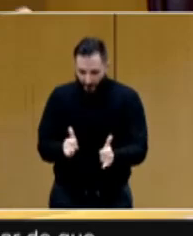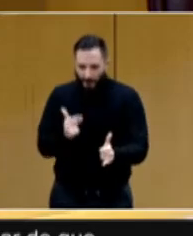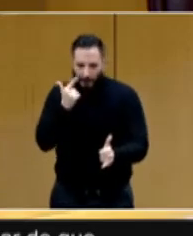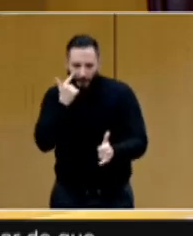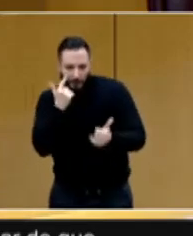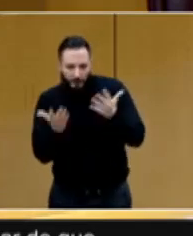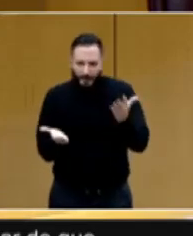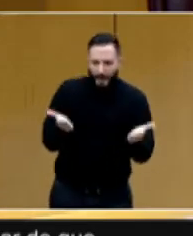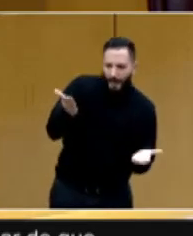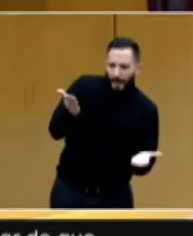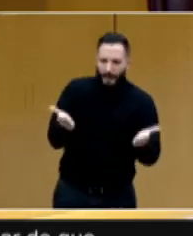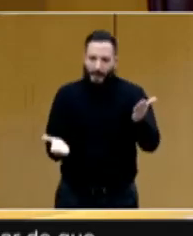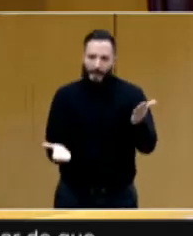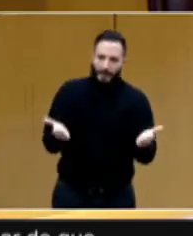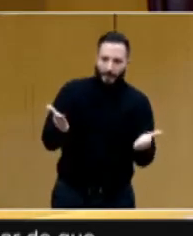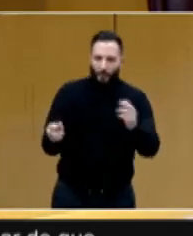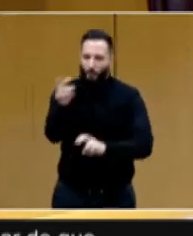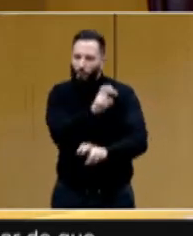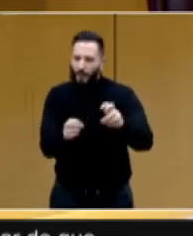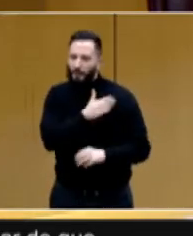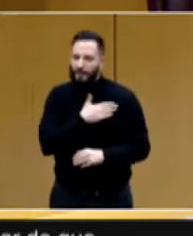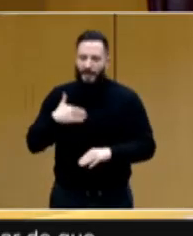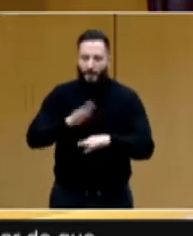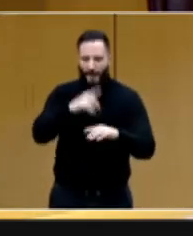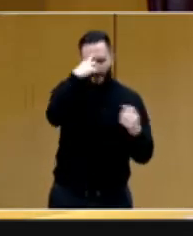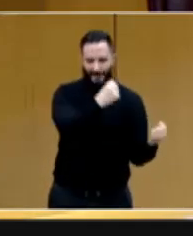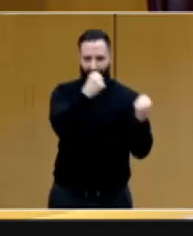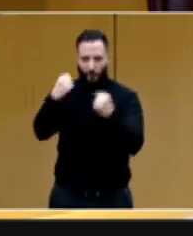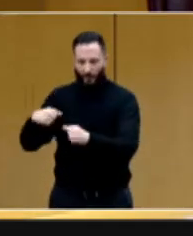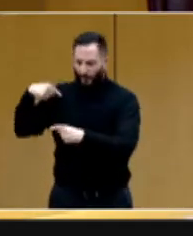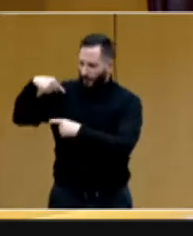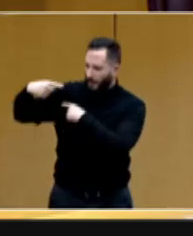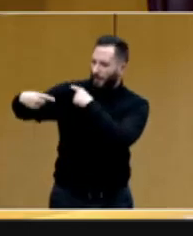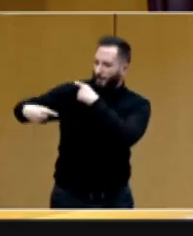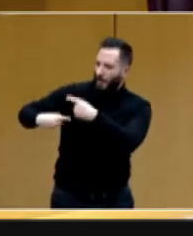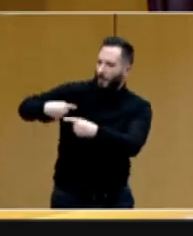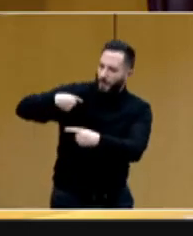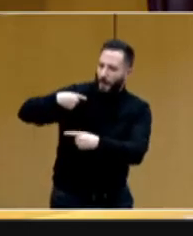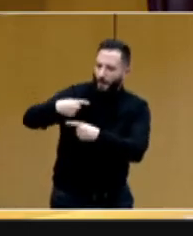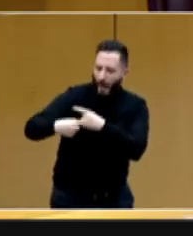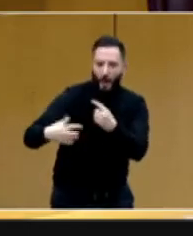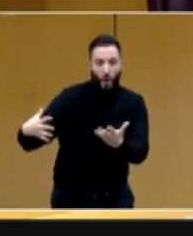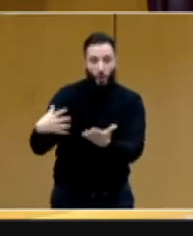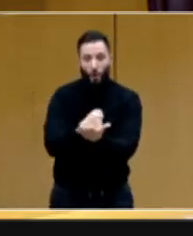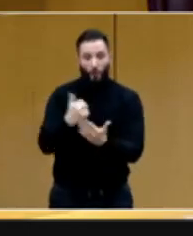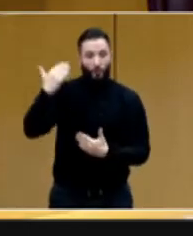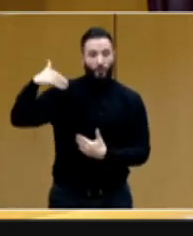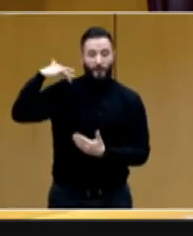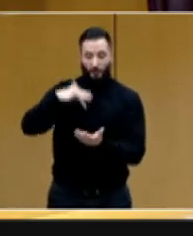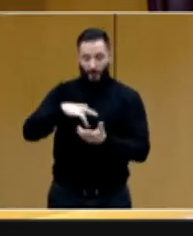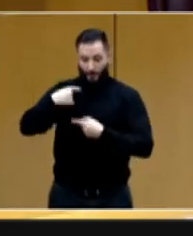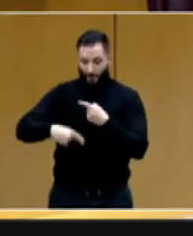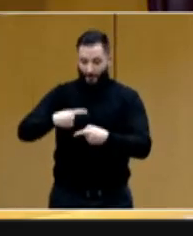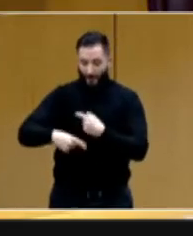tuviésemos instituciones sucesorias predicables de todos los que te adquirimos ese día el día en que entró en vigor la norma